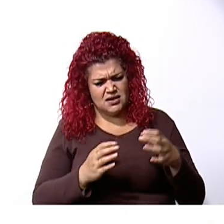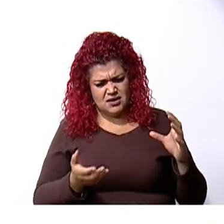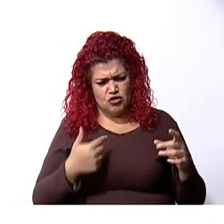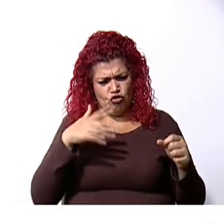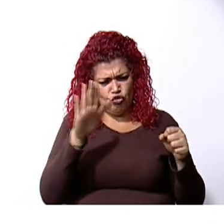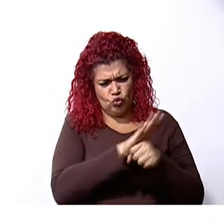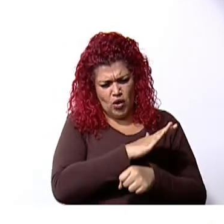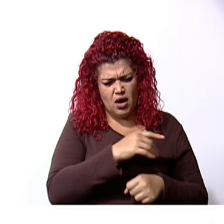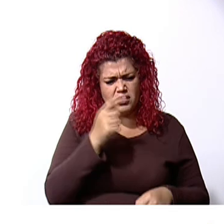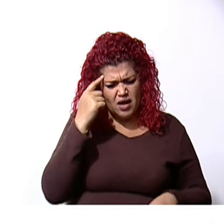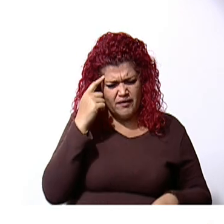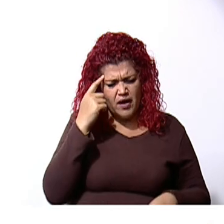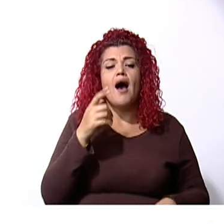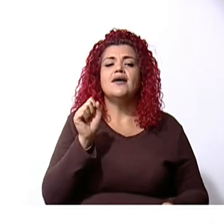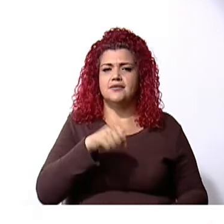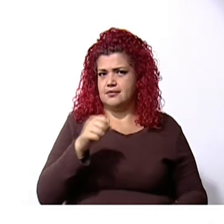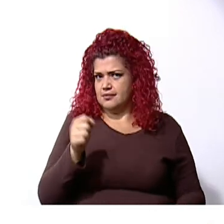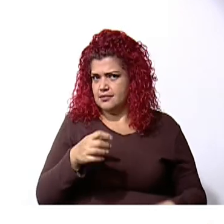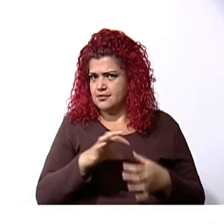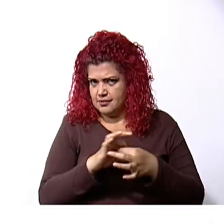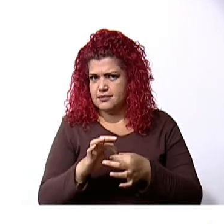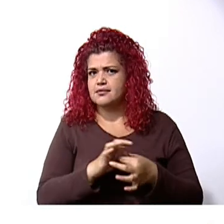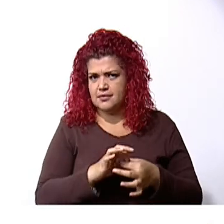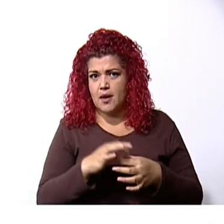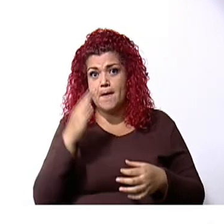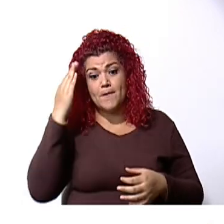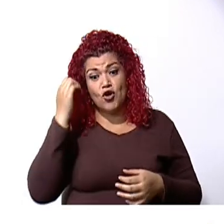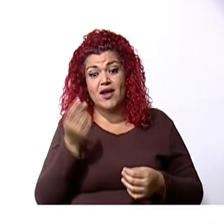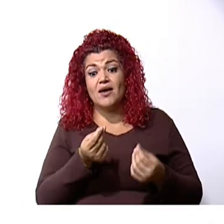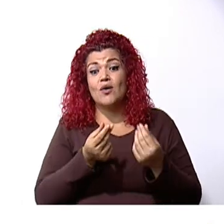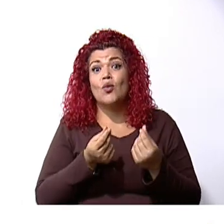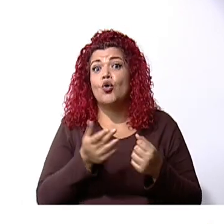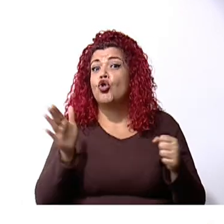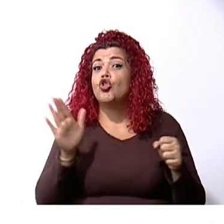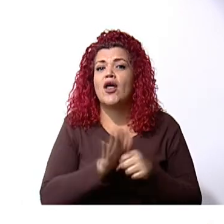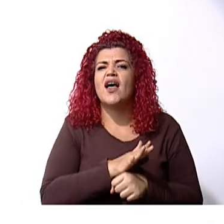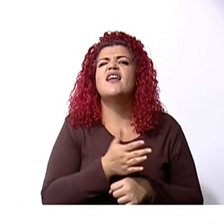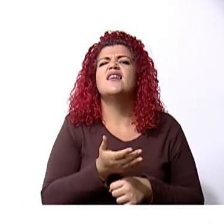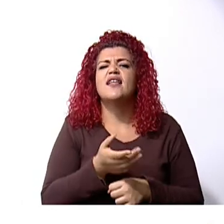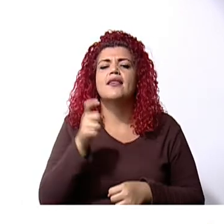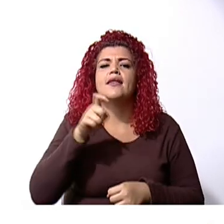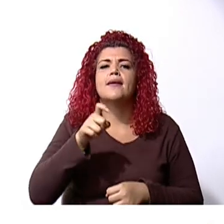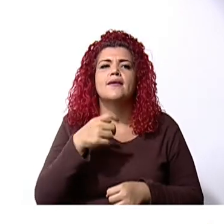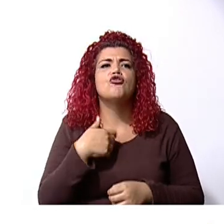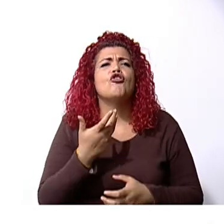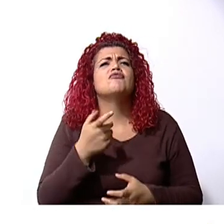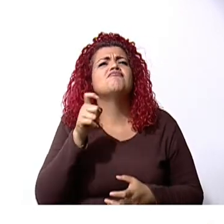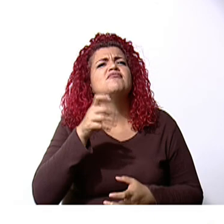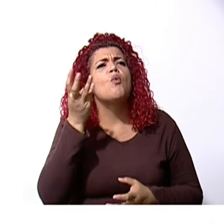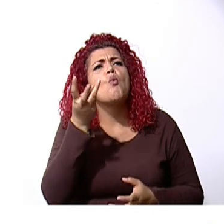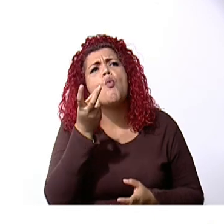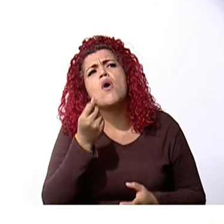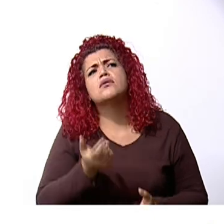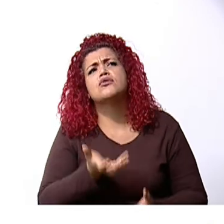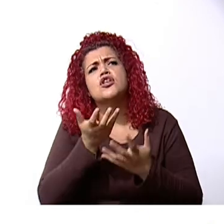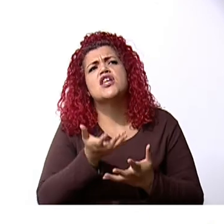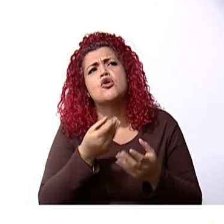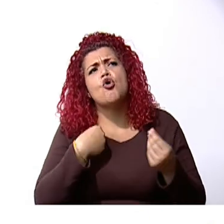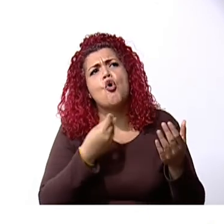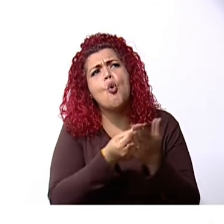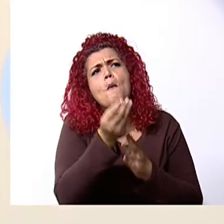variables? Sí, claro, ¿verdad? Porque el costo total va a depender de la cantidad de kilogramos que se compre.